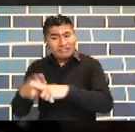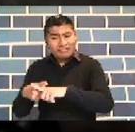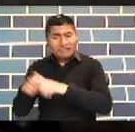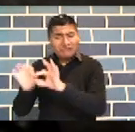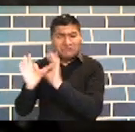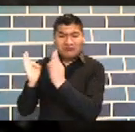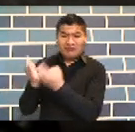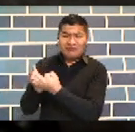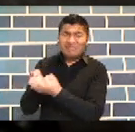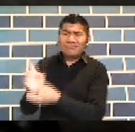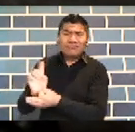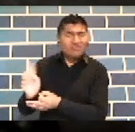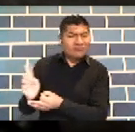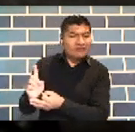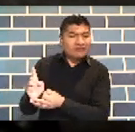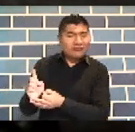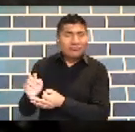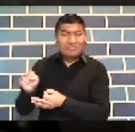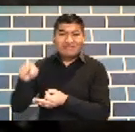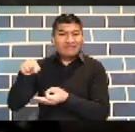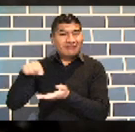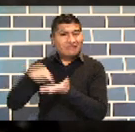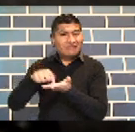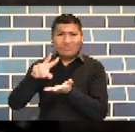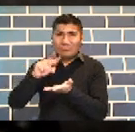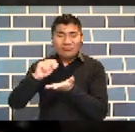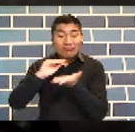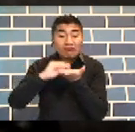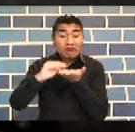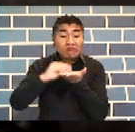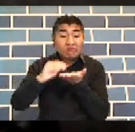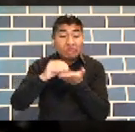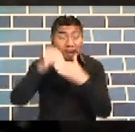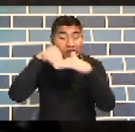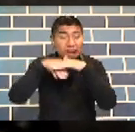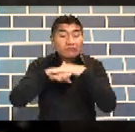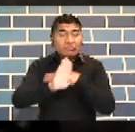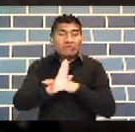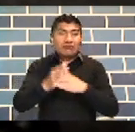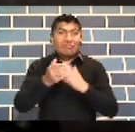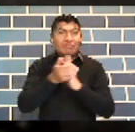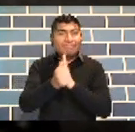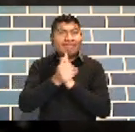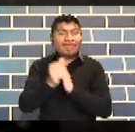familia, no permiten que prosperen las vocaciones consagradas.